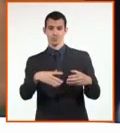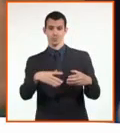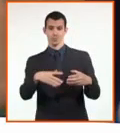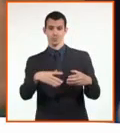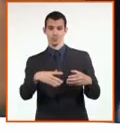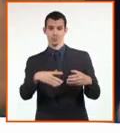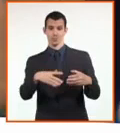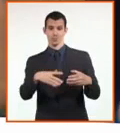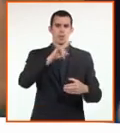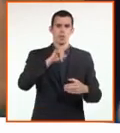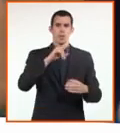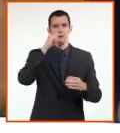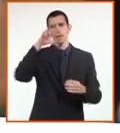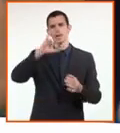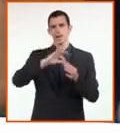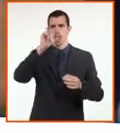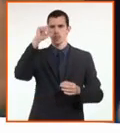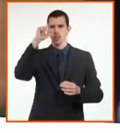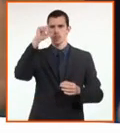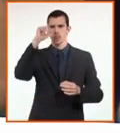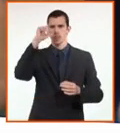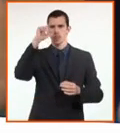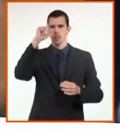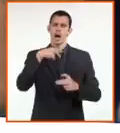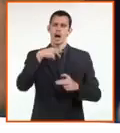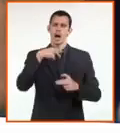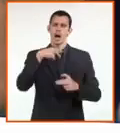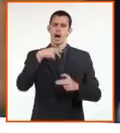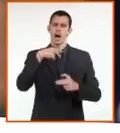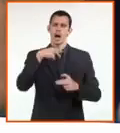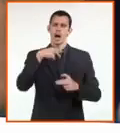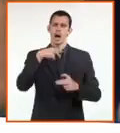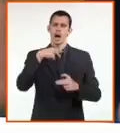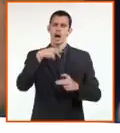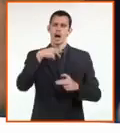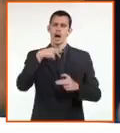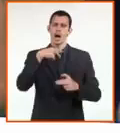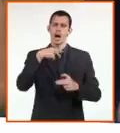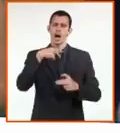porque precisamente nuestro comandante Fidel nos lo dijo: